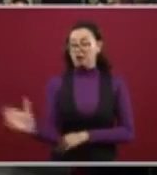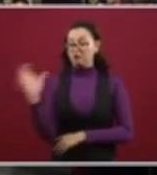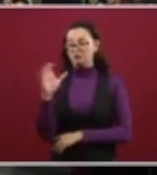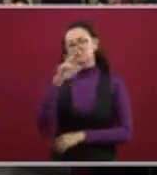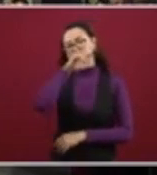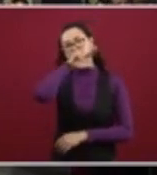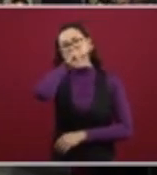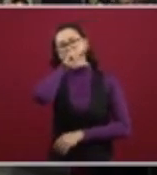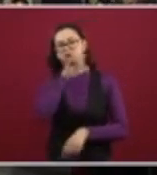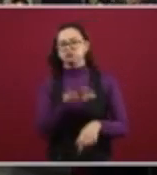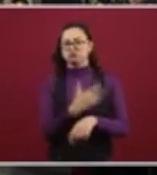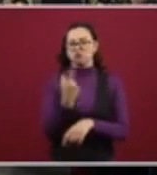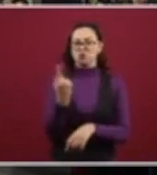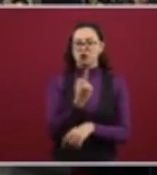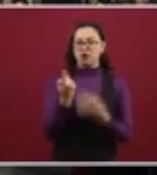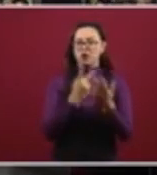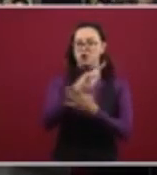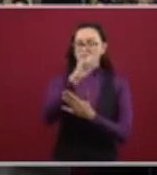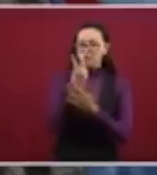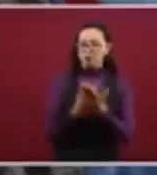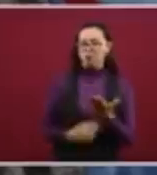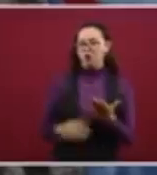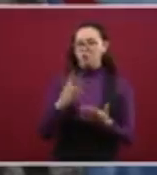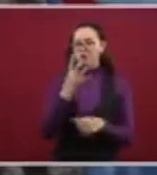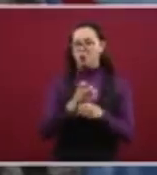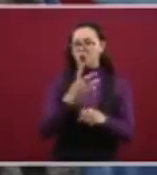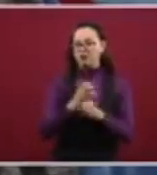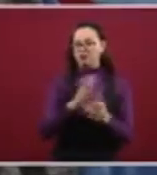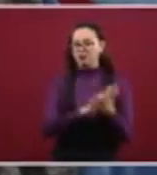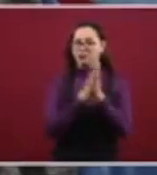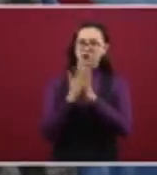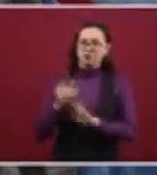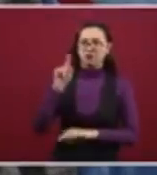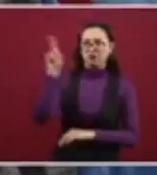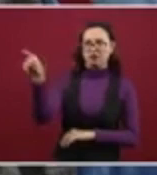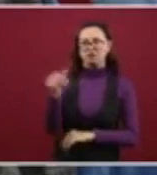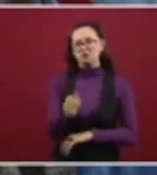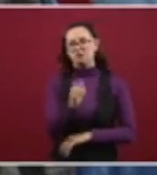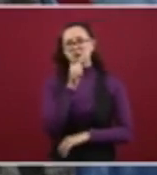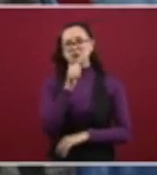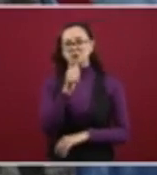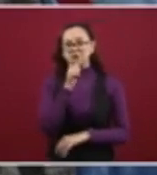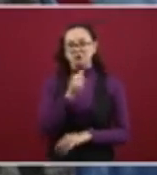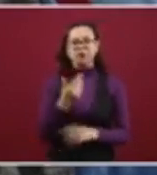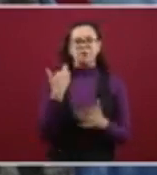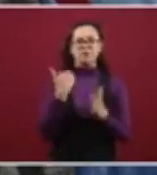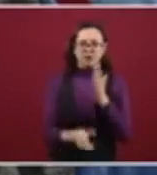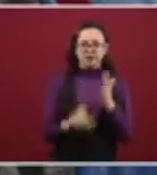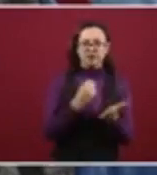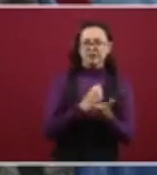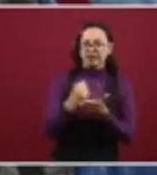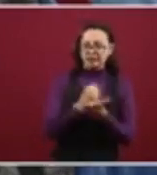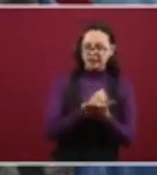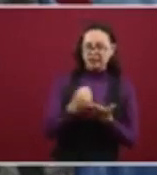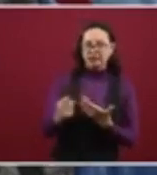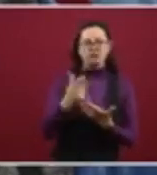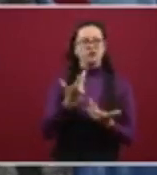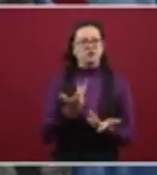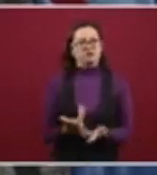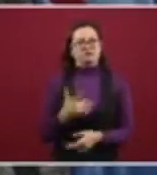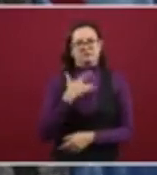no aterrizan los programas de la 4T, hablan de que no tienen buenos créditos y aparte de eso me gustaría